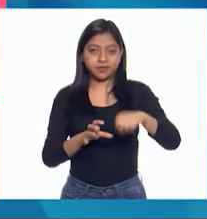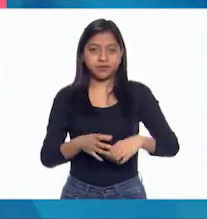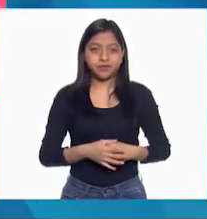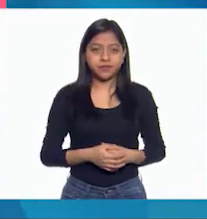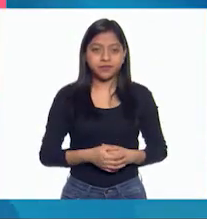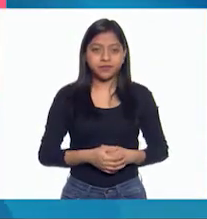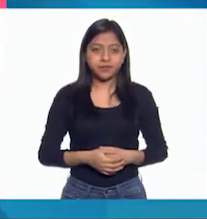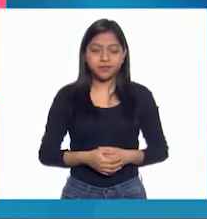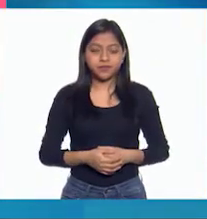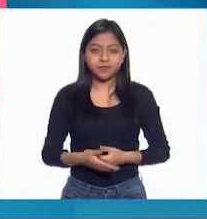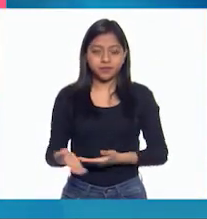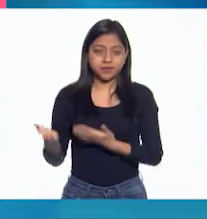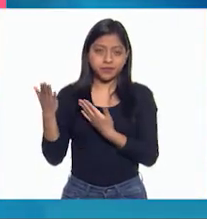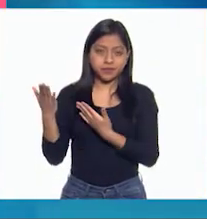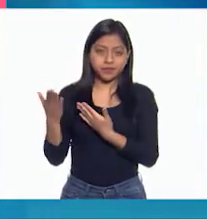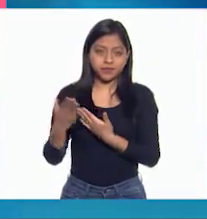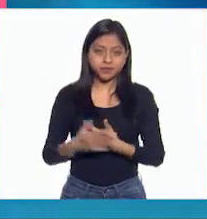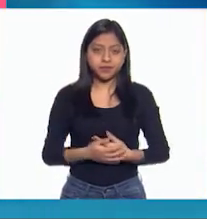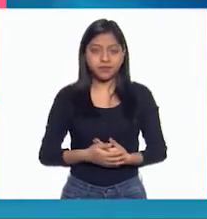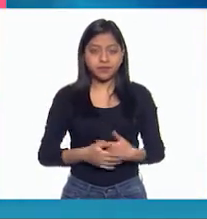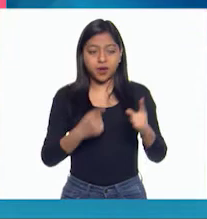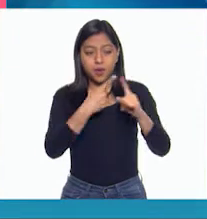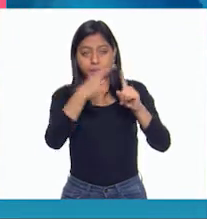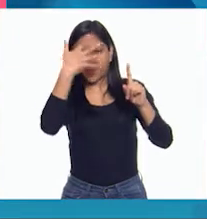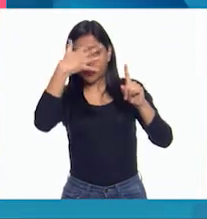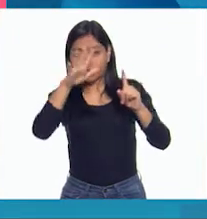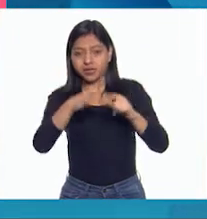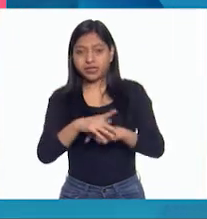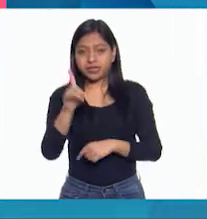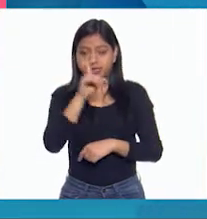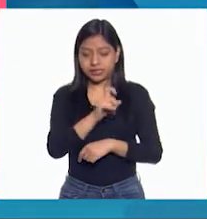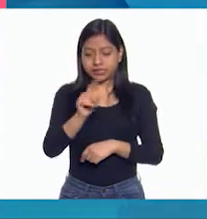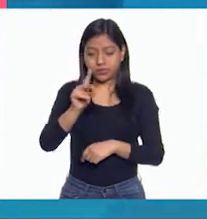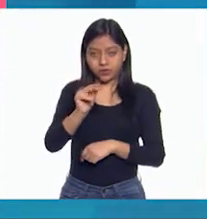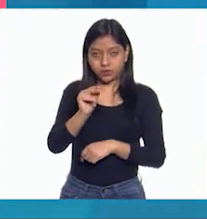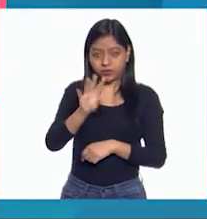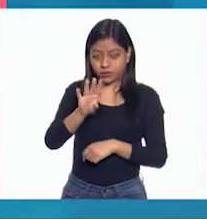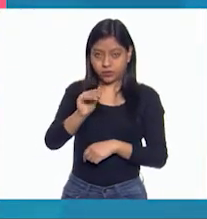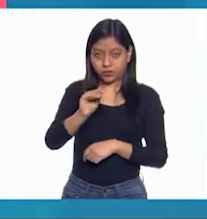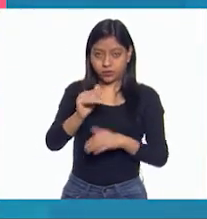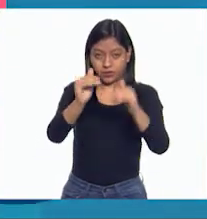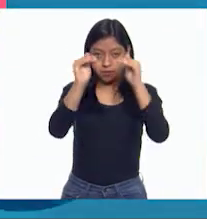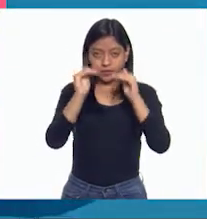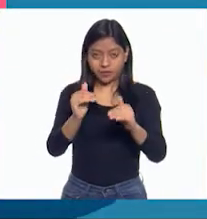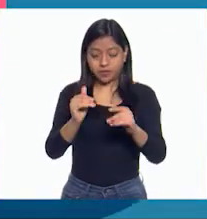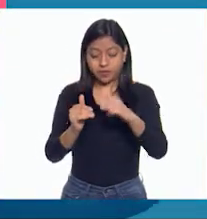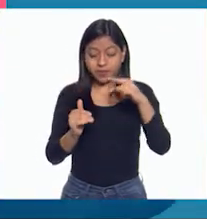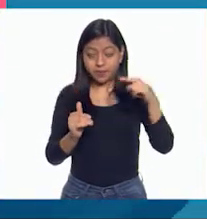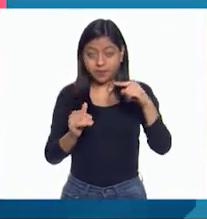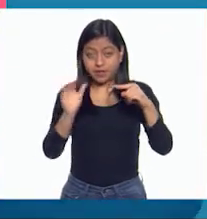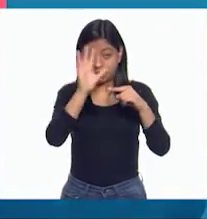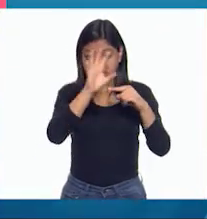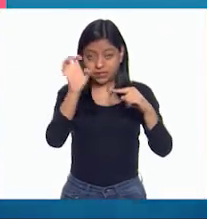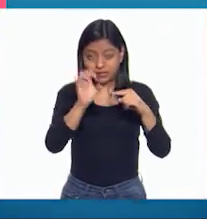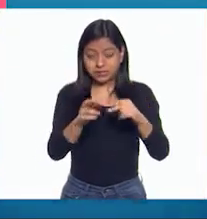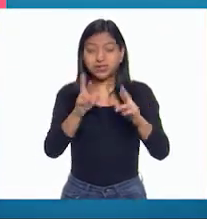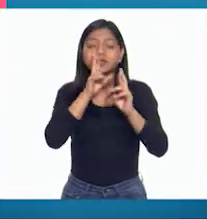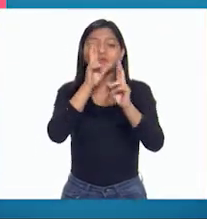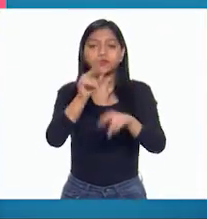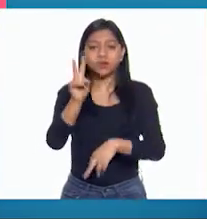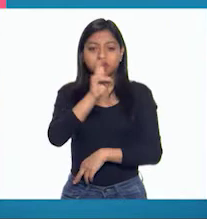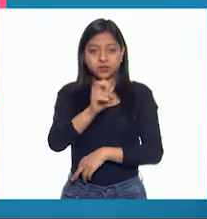Entonces, podríamos multiplicar por 10 y nos da 290. A eso restado a 500 son